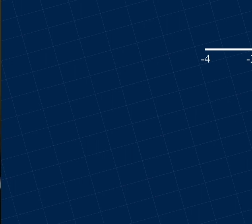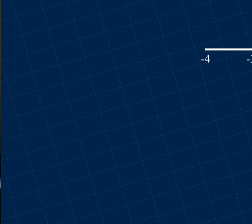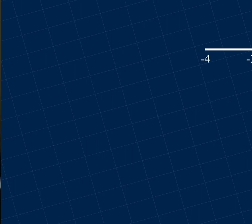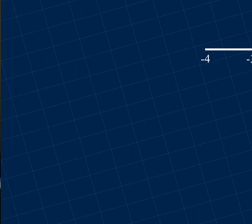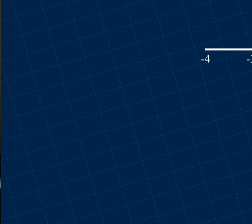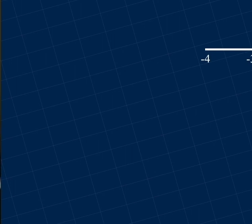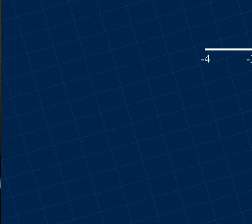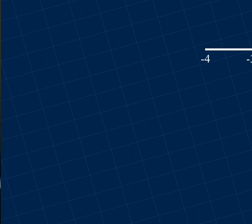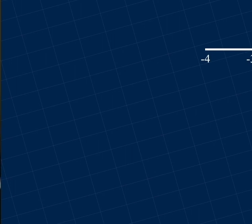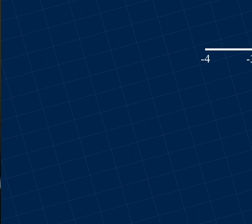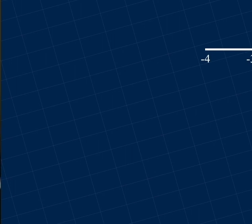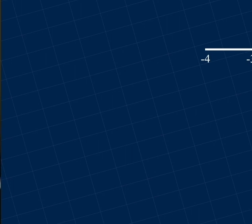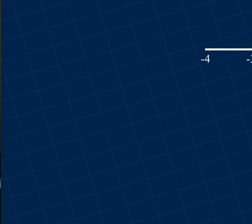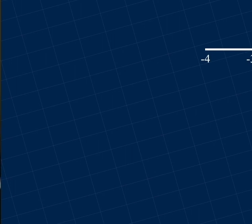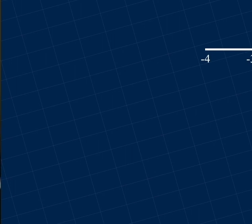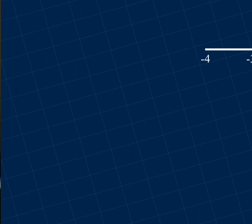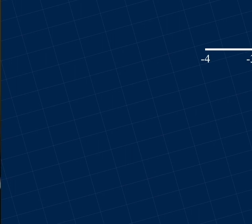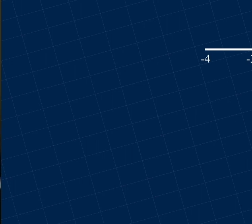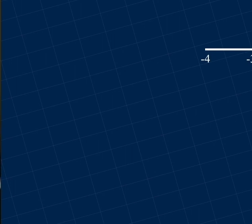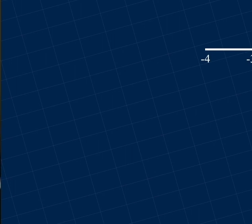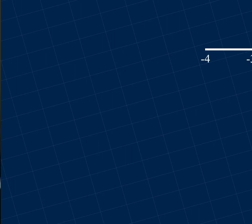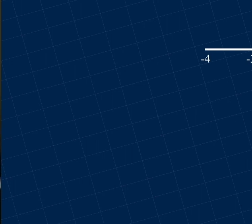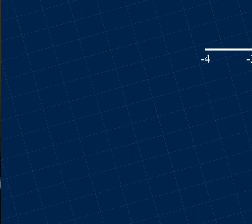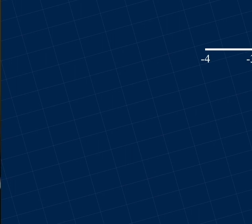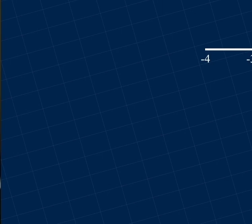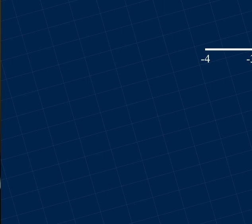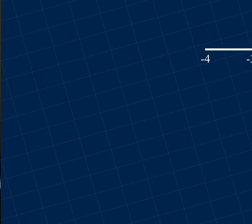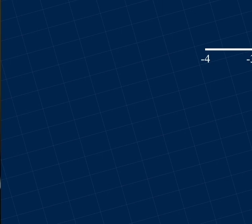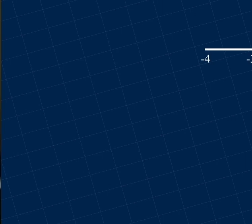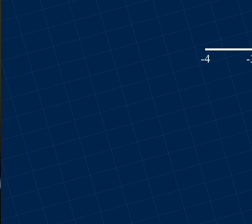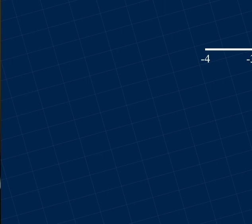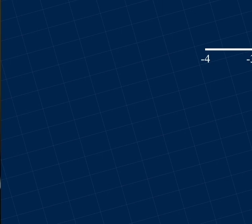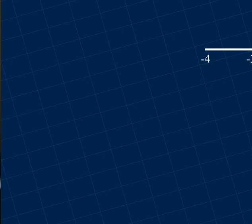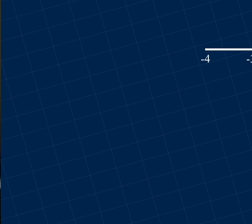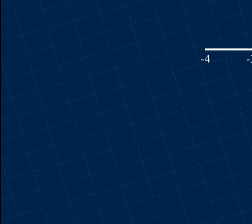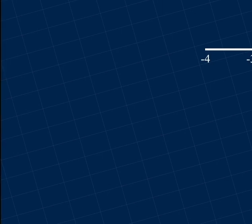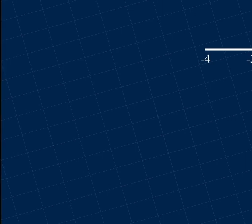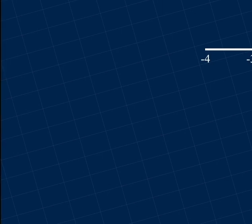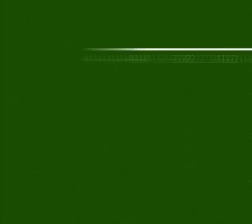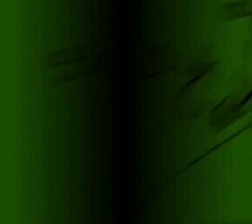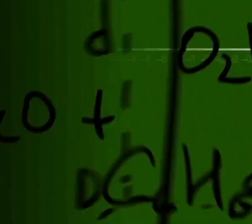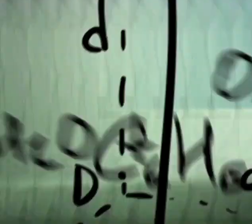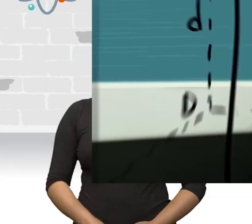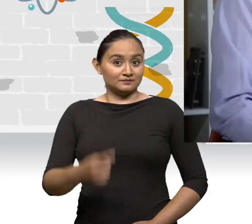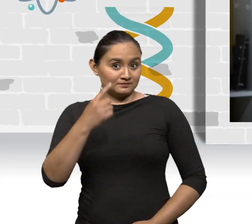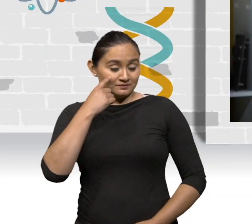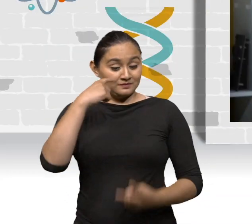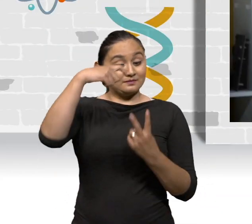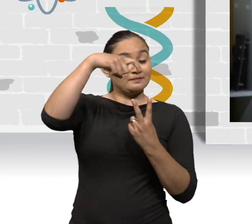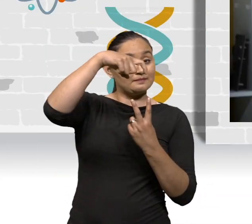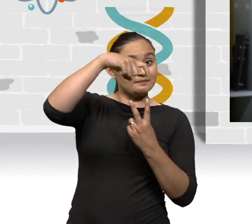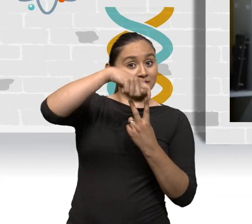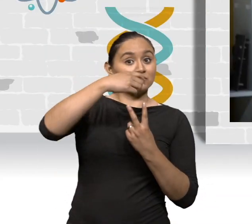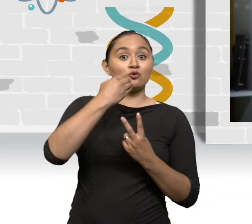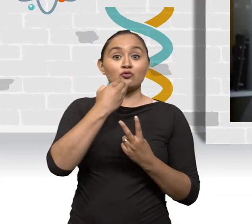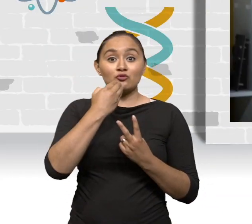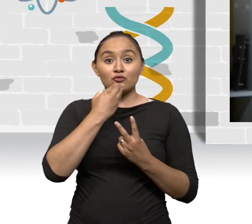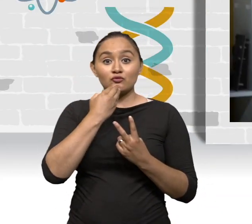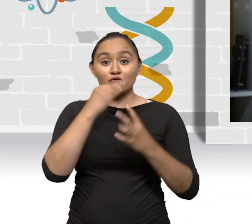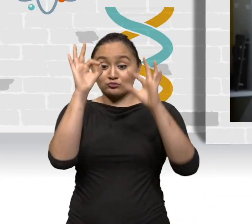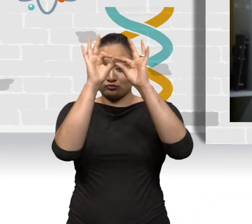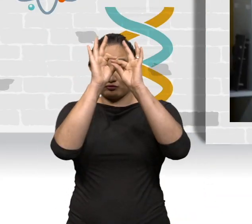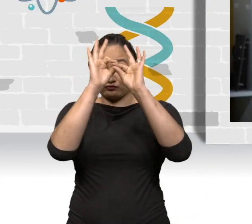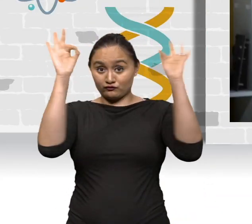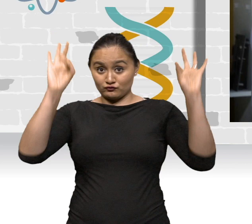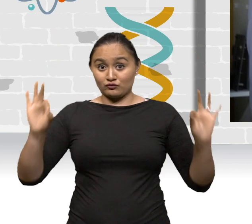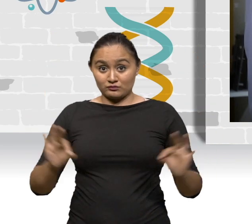en el eje X y un número que representa la distancia en el eje Y. Este vector se puede escribir de